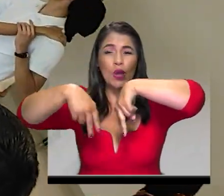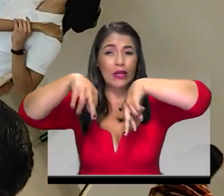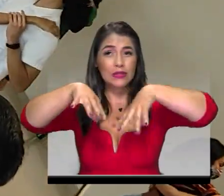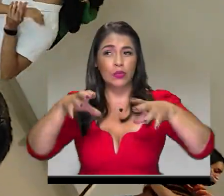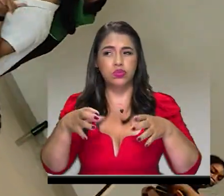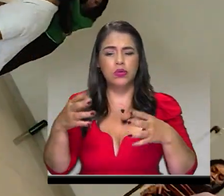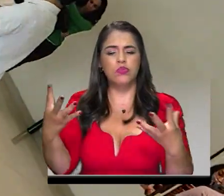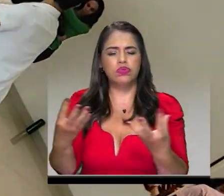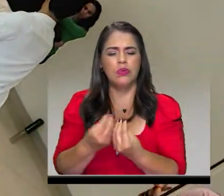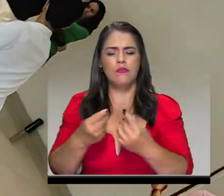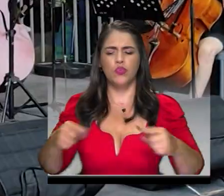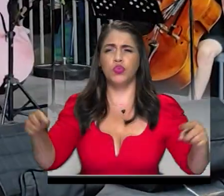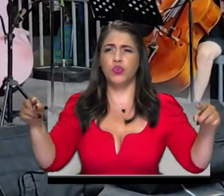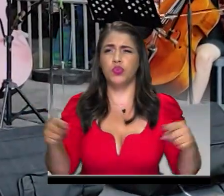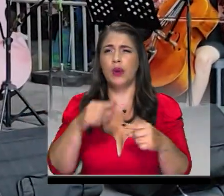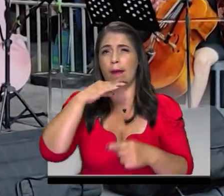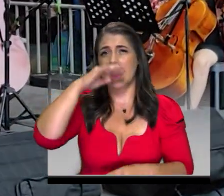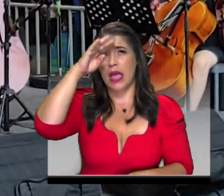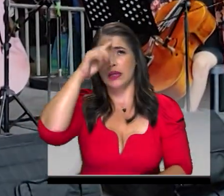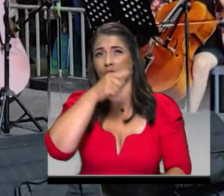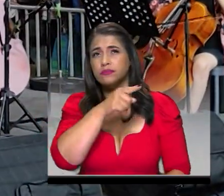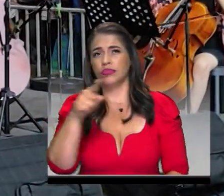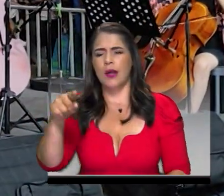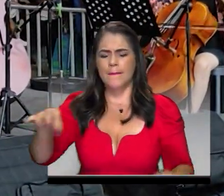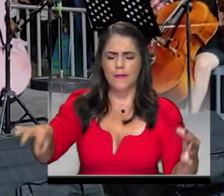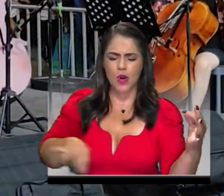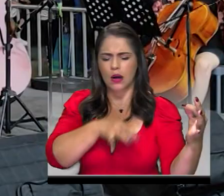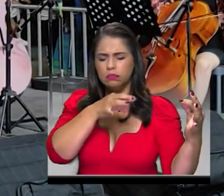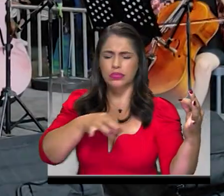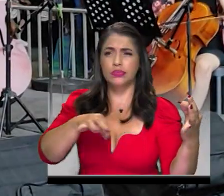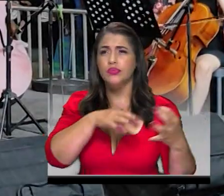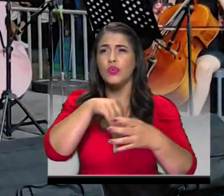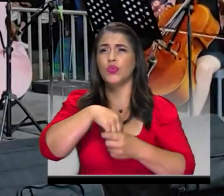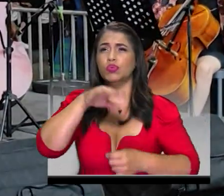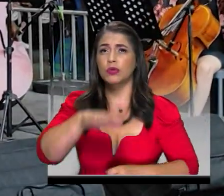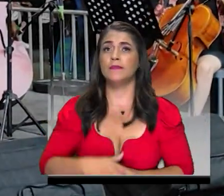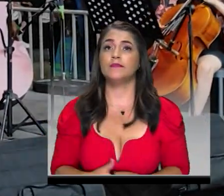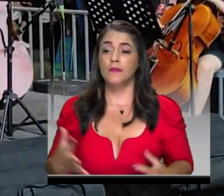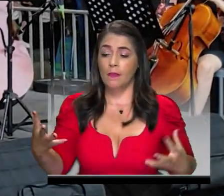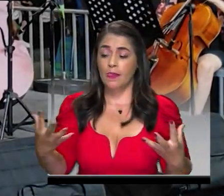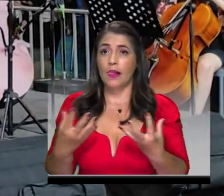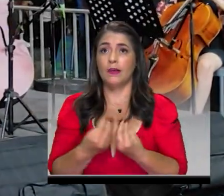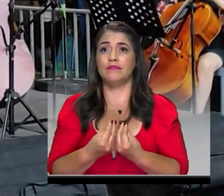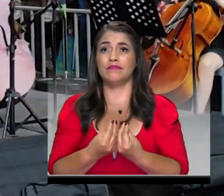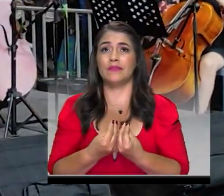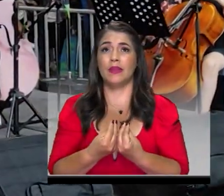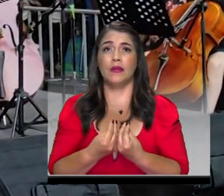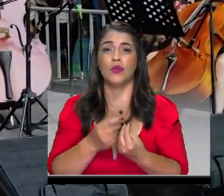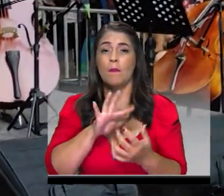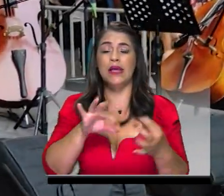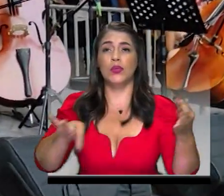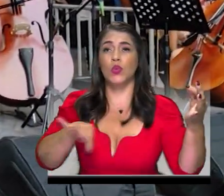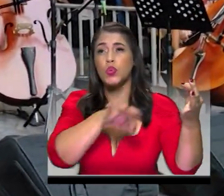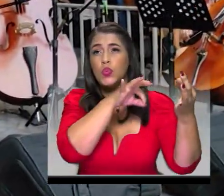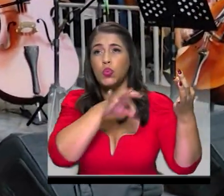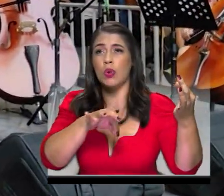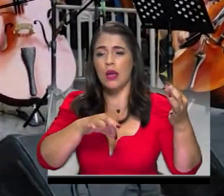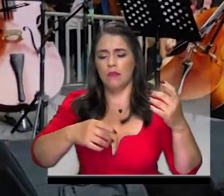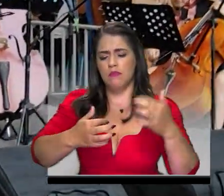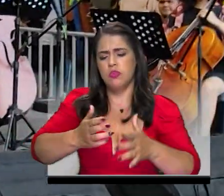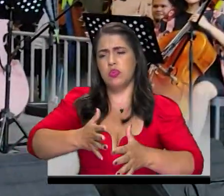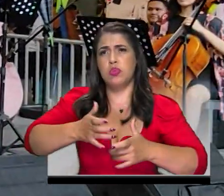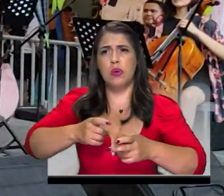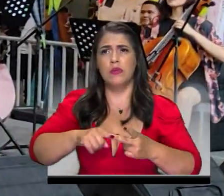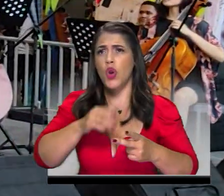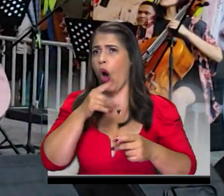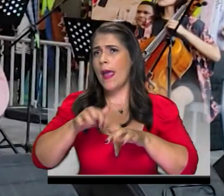de la orquesta filarmónica metropolitana apasionados por el tango la orquesta solo tiene instrumentos con cuerdas no tiene bandoneón